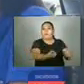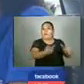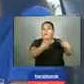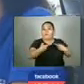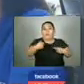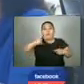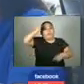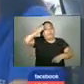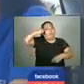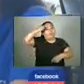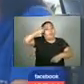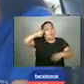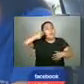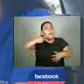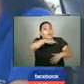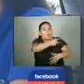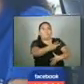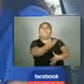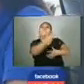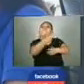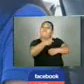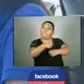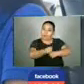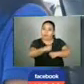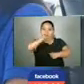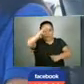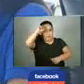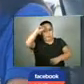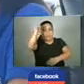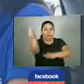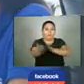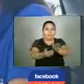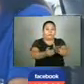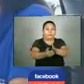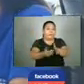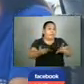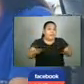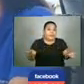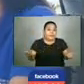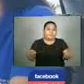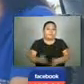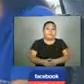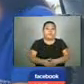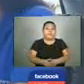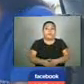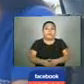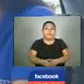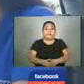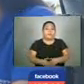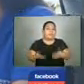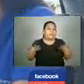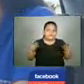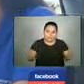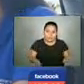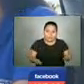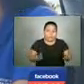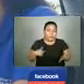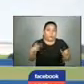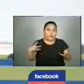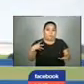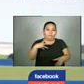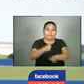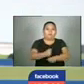pasantes porque nos ha dado la confianza de empezar. Y pues creo que así es como lo puedo